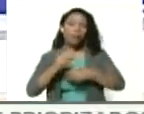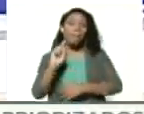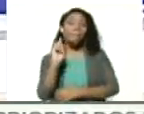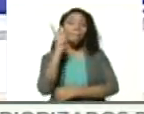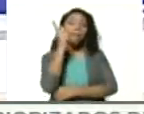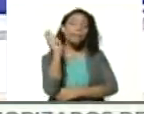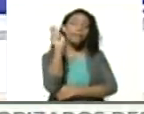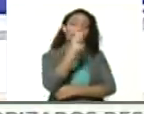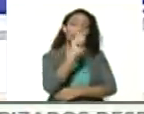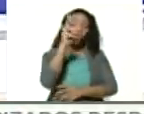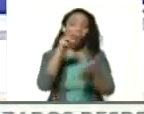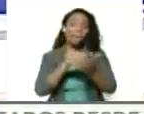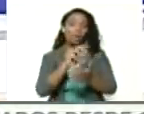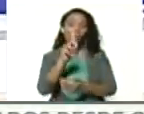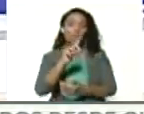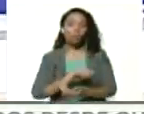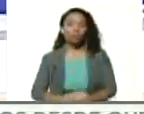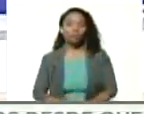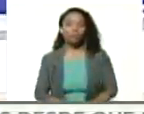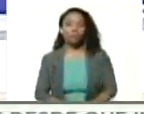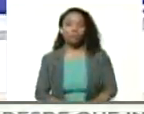del 2001.